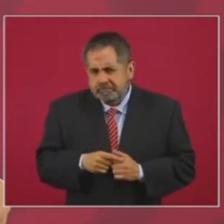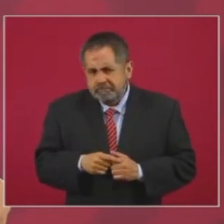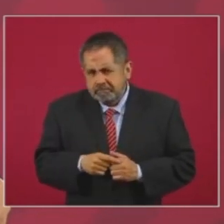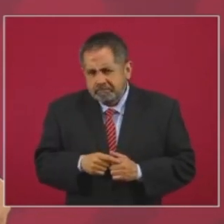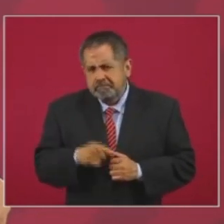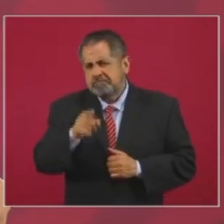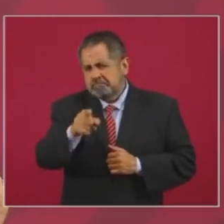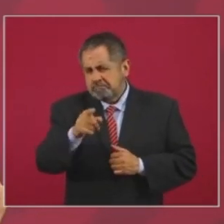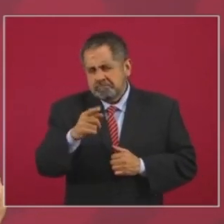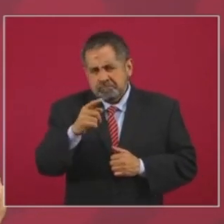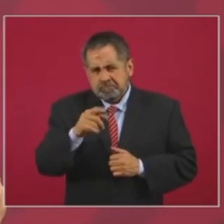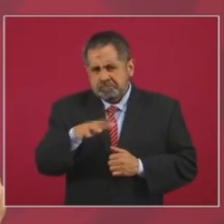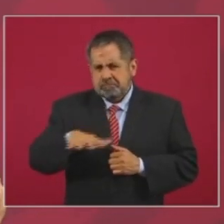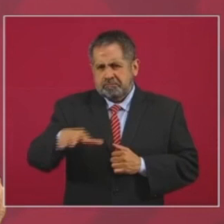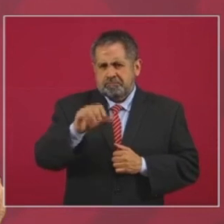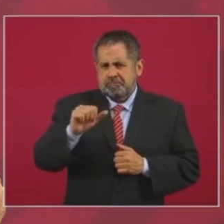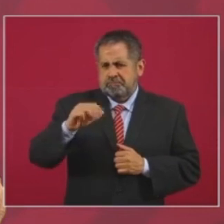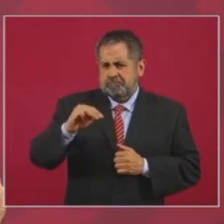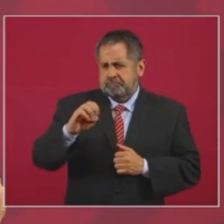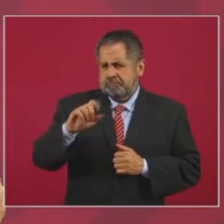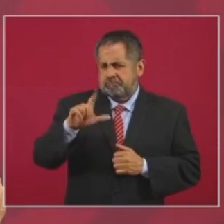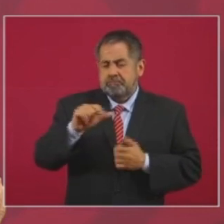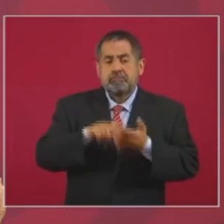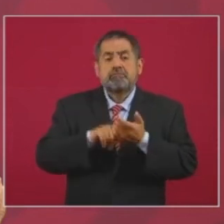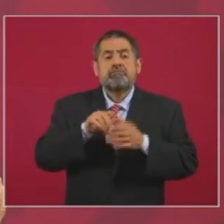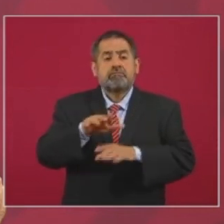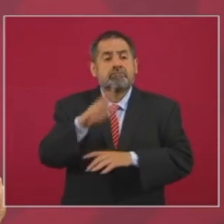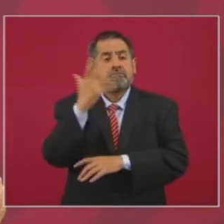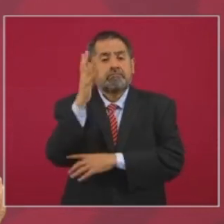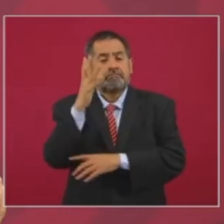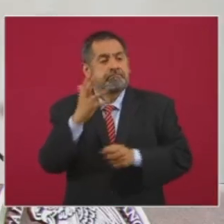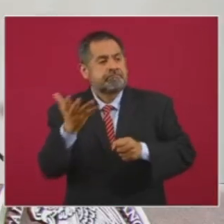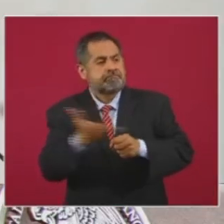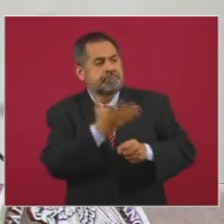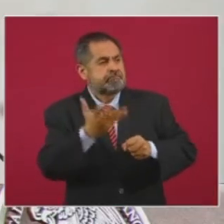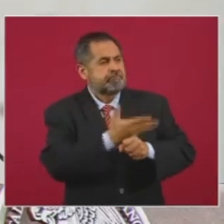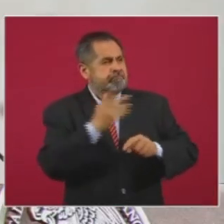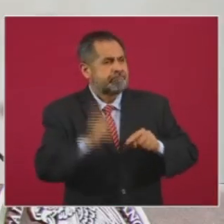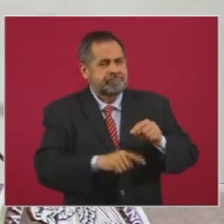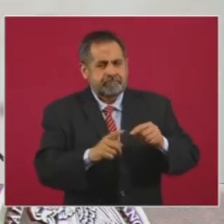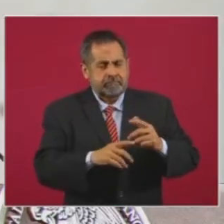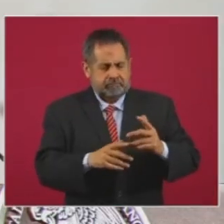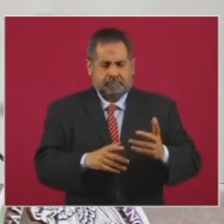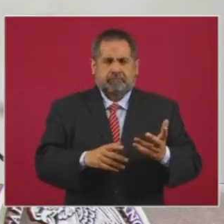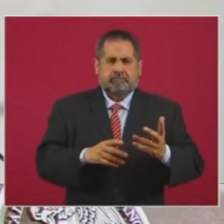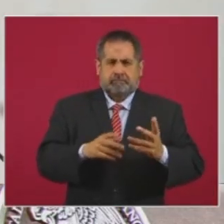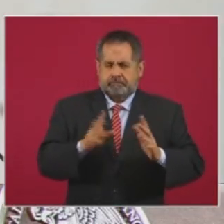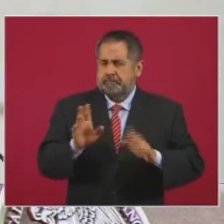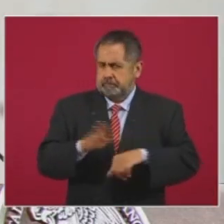revisar lo de Amealco sobre la tala de árboles y